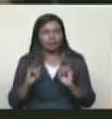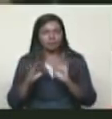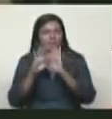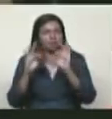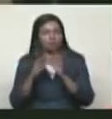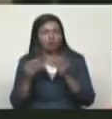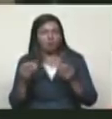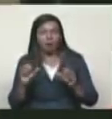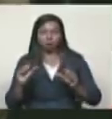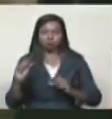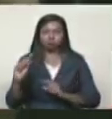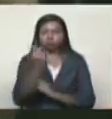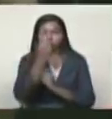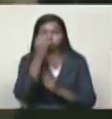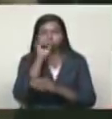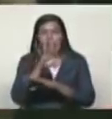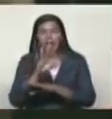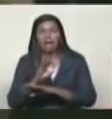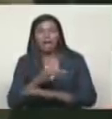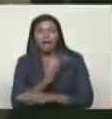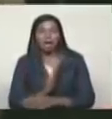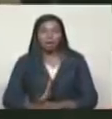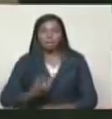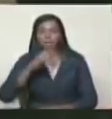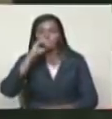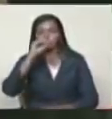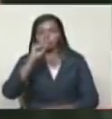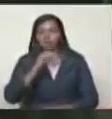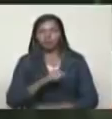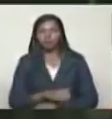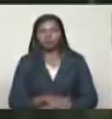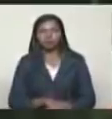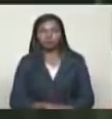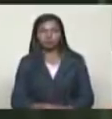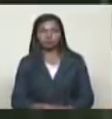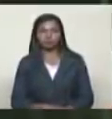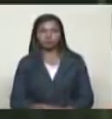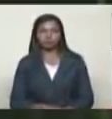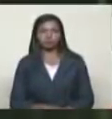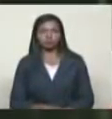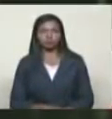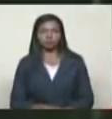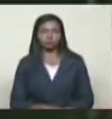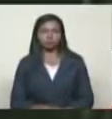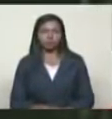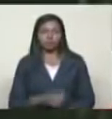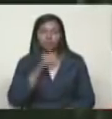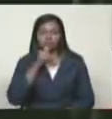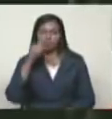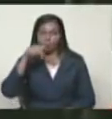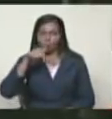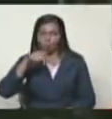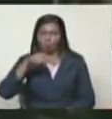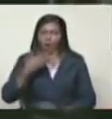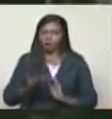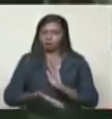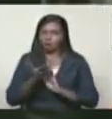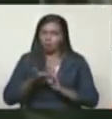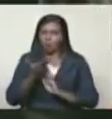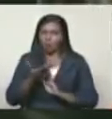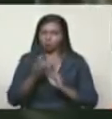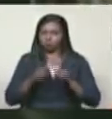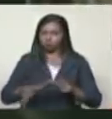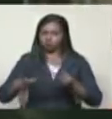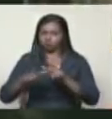el principal mensaje del comandante en jefe del cuerpo castrense, quien el día de hoy, en esta importante